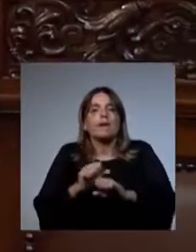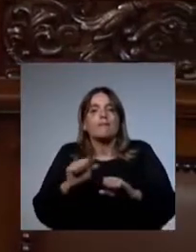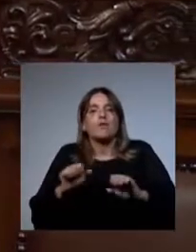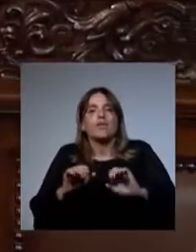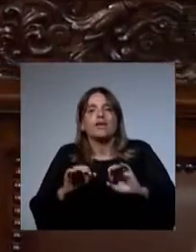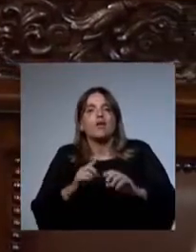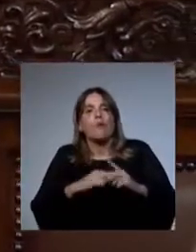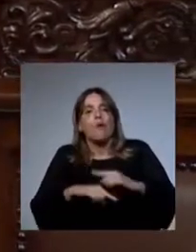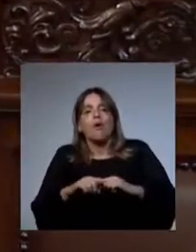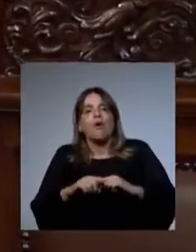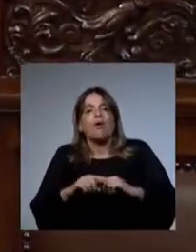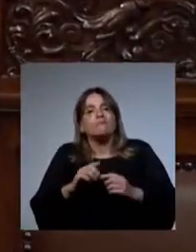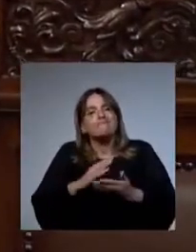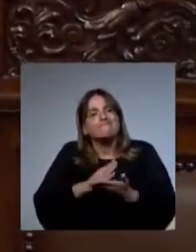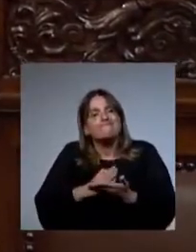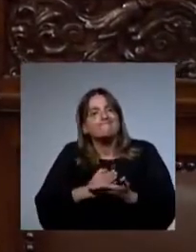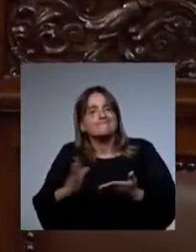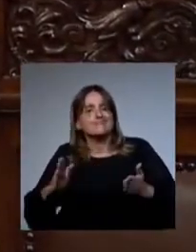del corset